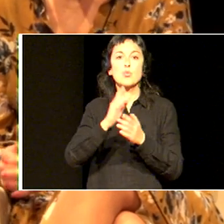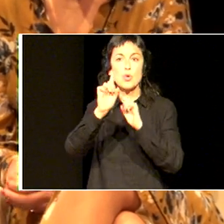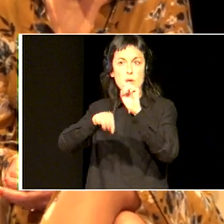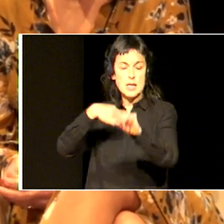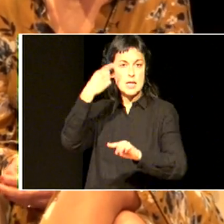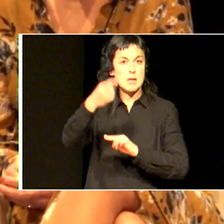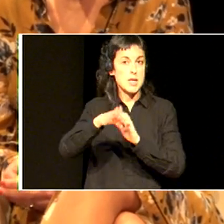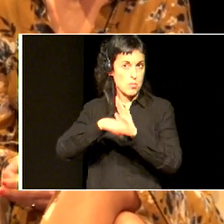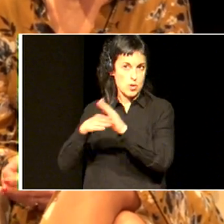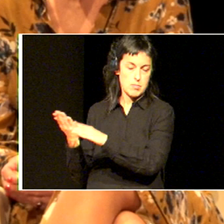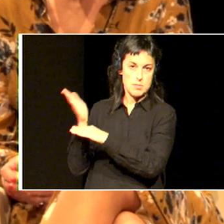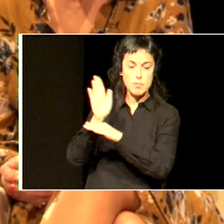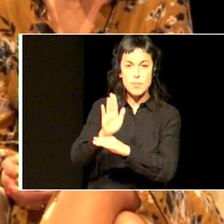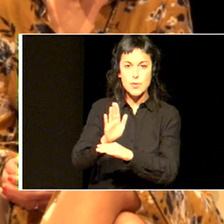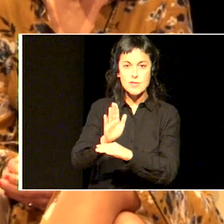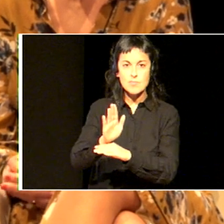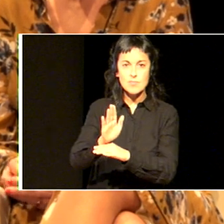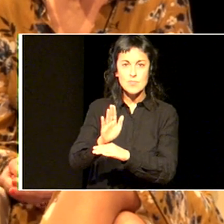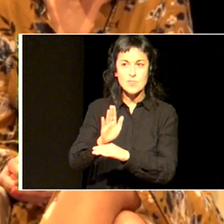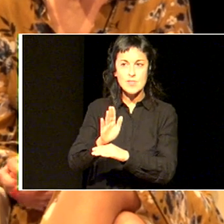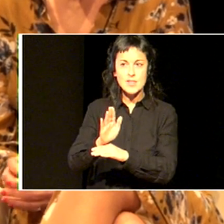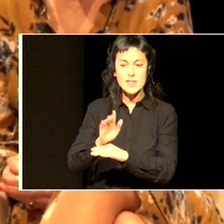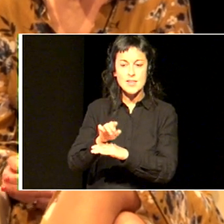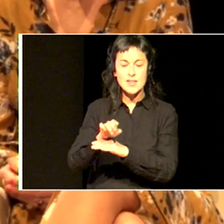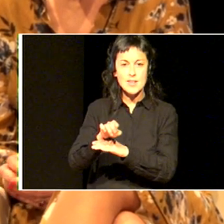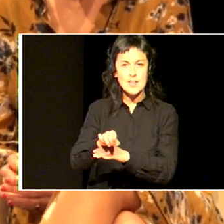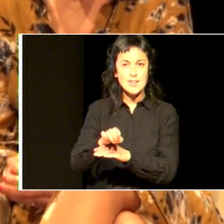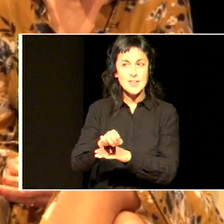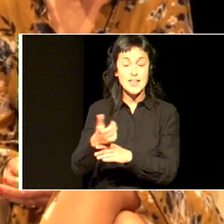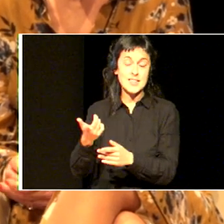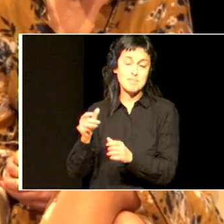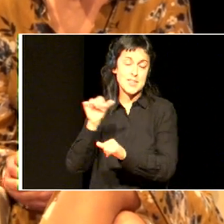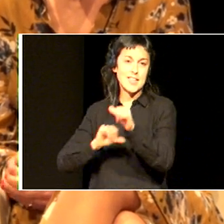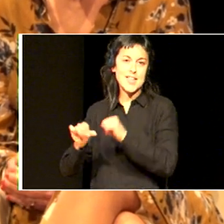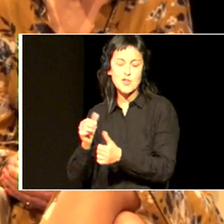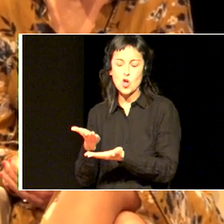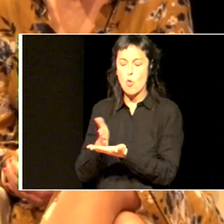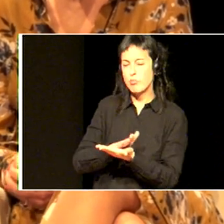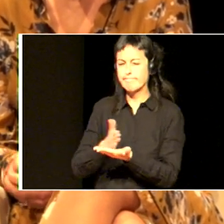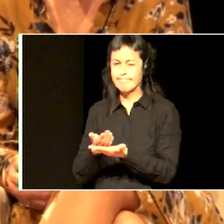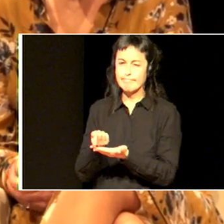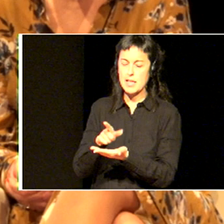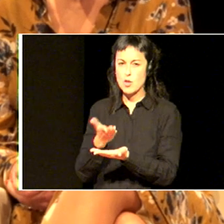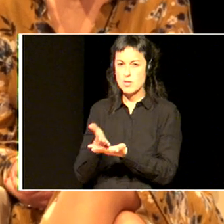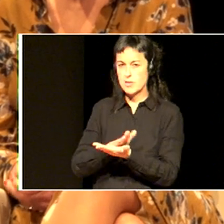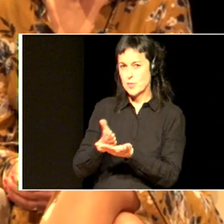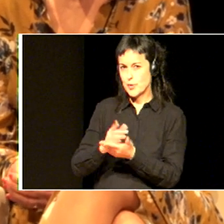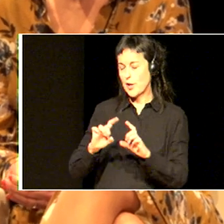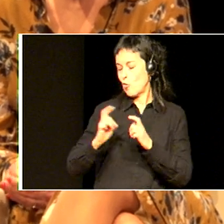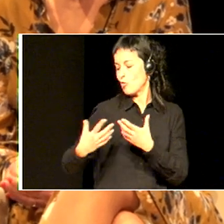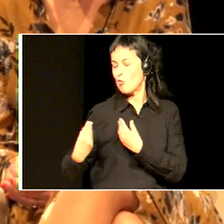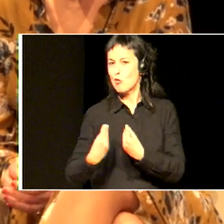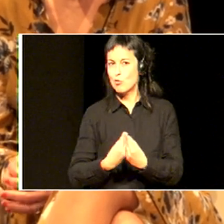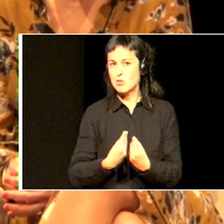osatuz programara eskaintzeko, eta haiek egiten digute, ez bitartekari, baina elkarrekin egiten dutugu bilerak, zeren eta, bueno,